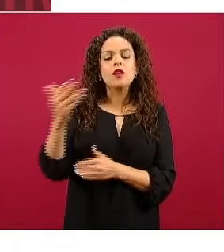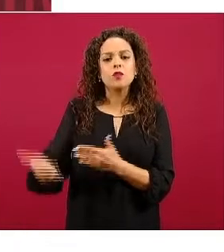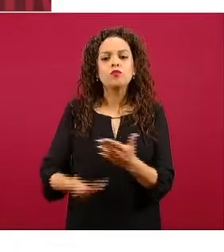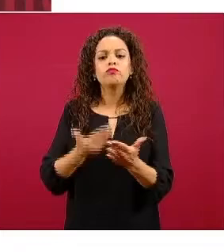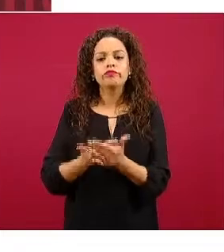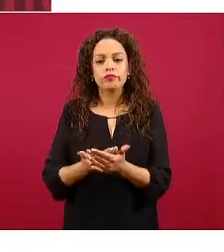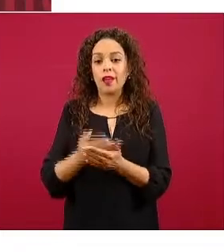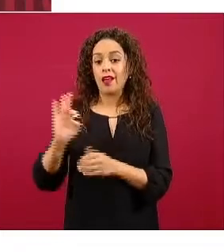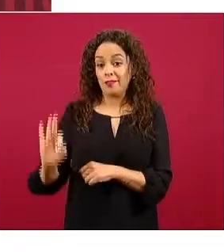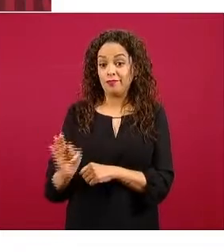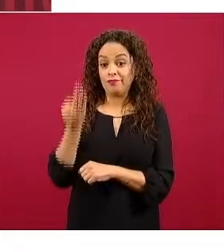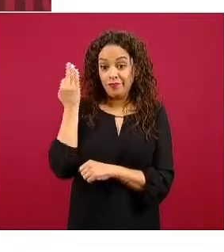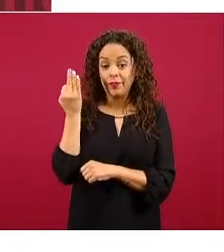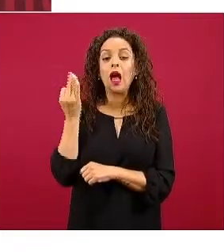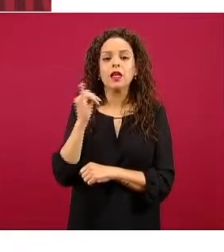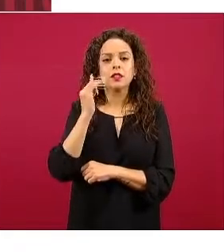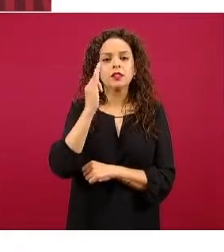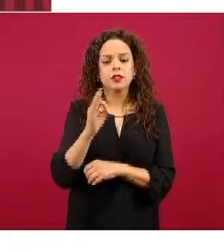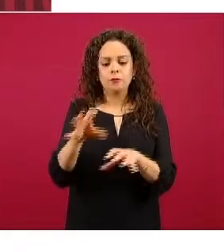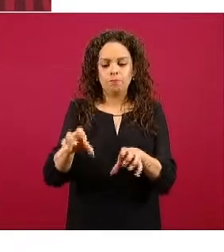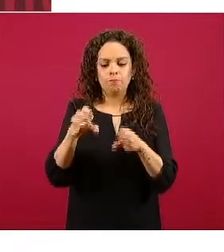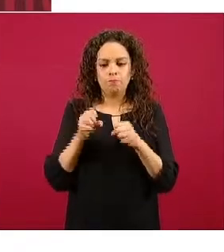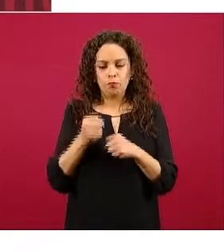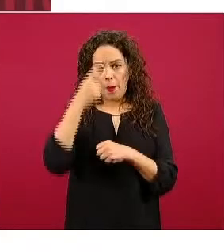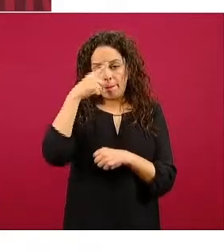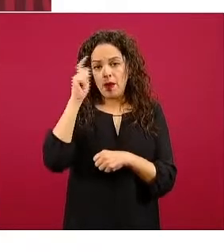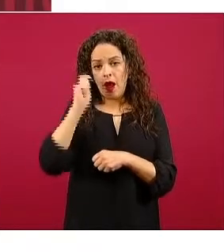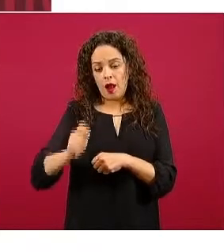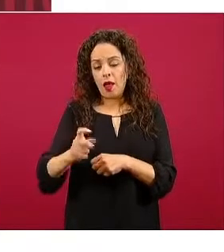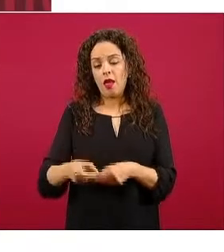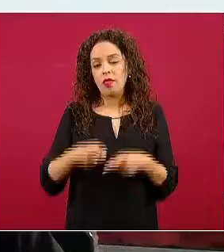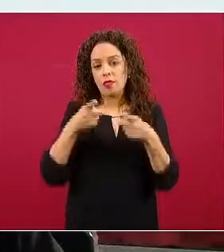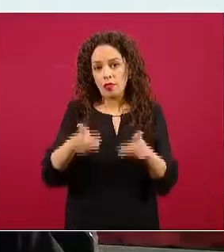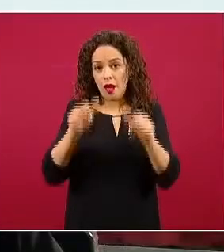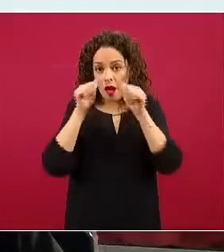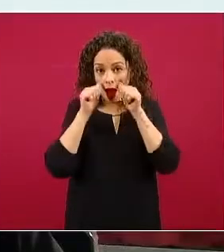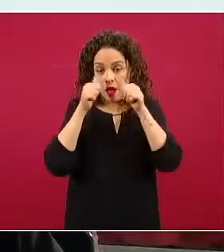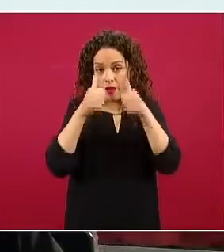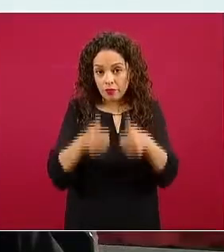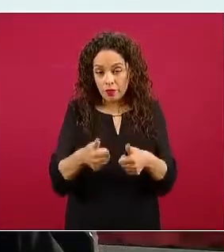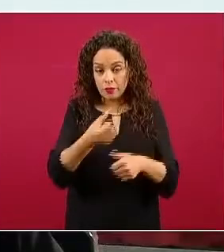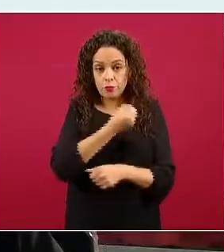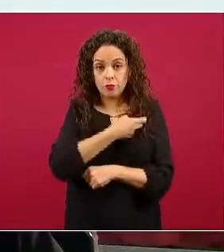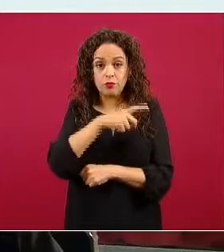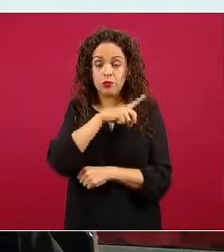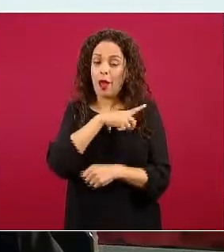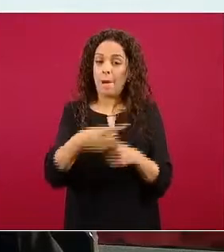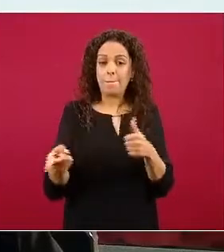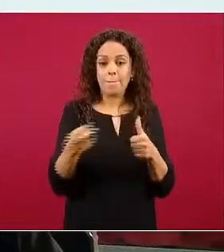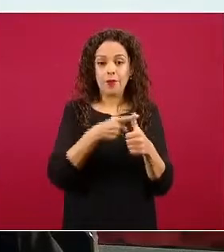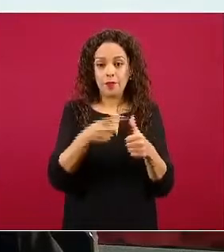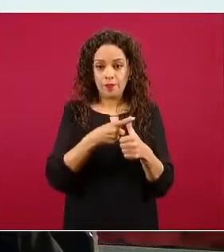la Federación para la atención primaria de la salud. Se han visitado un total de